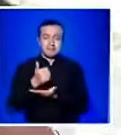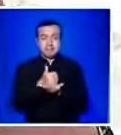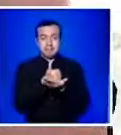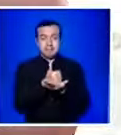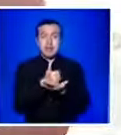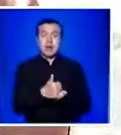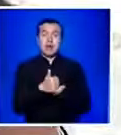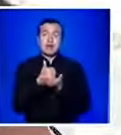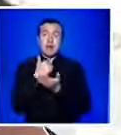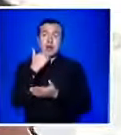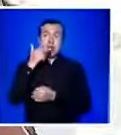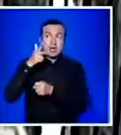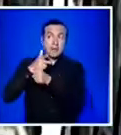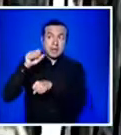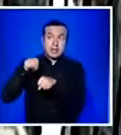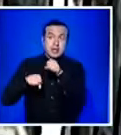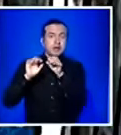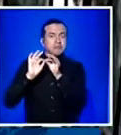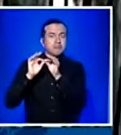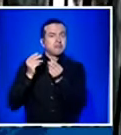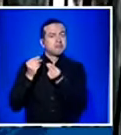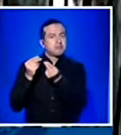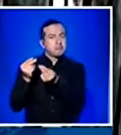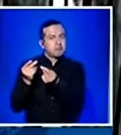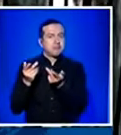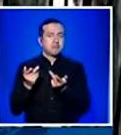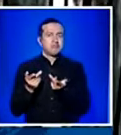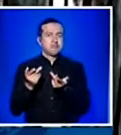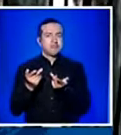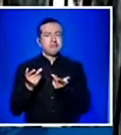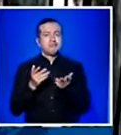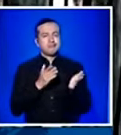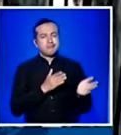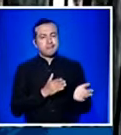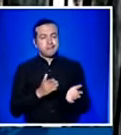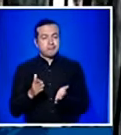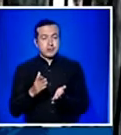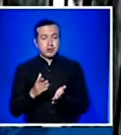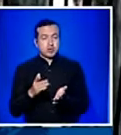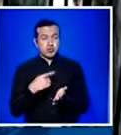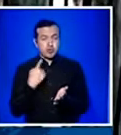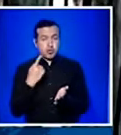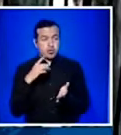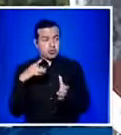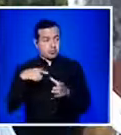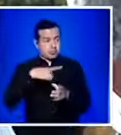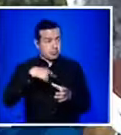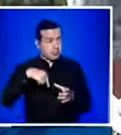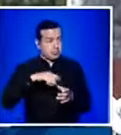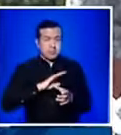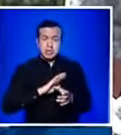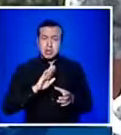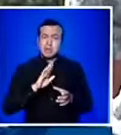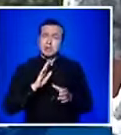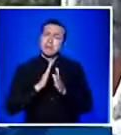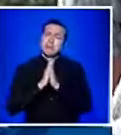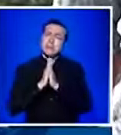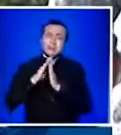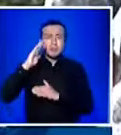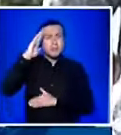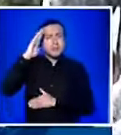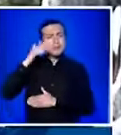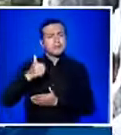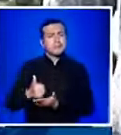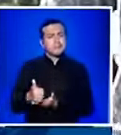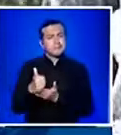tener, si se daña una cámara. Pese a su organización, están conscientes de que no pueden solos. Un poco más que la policía nos ayude,